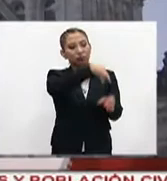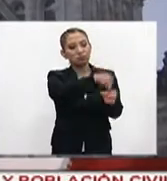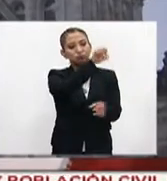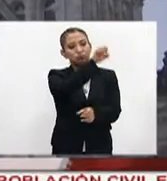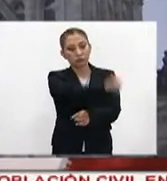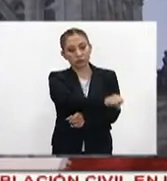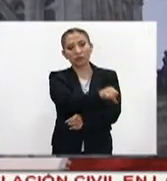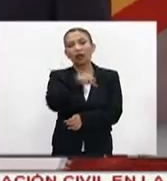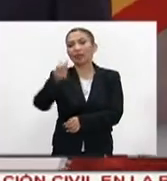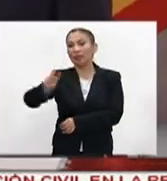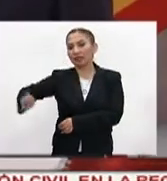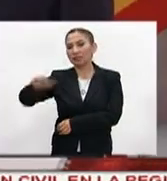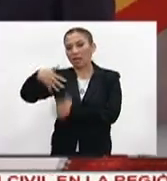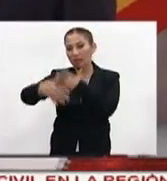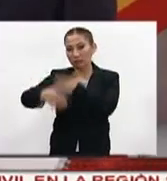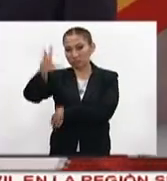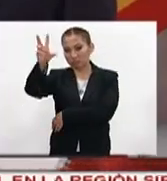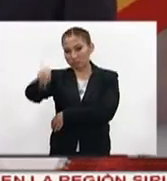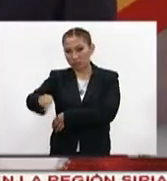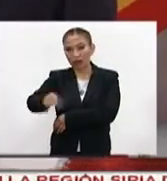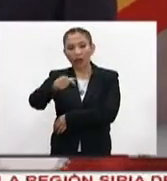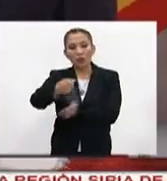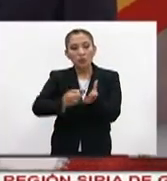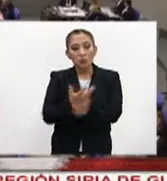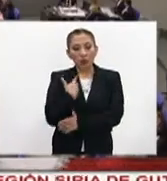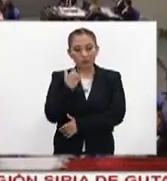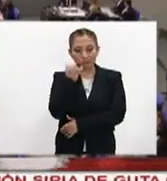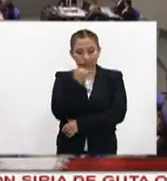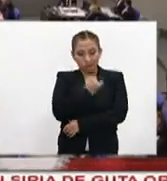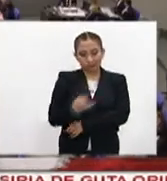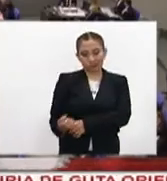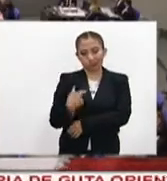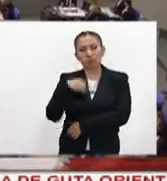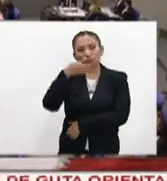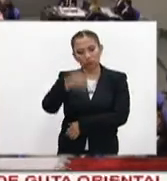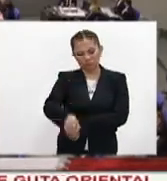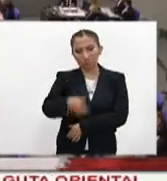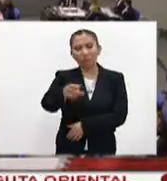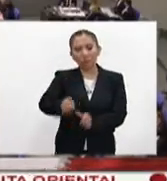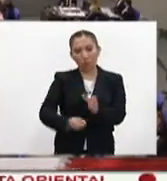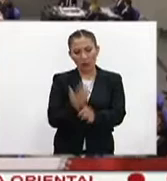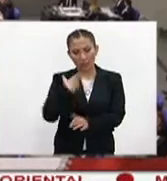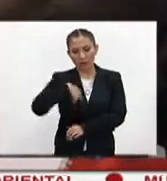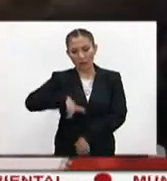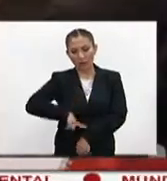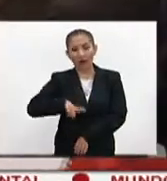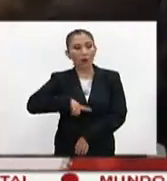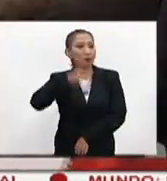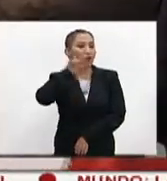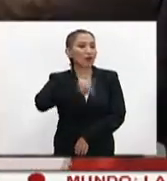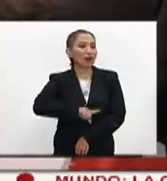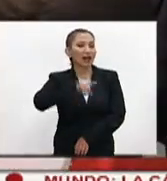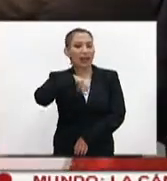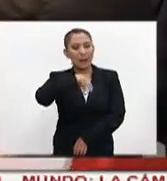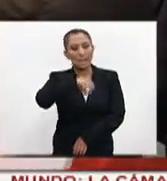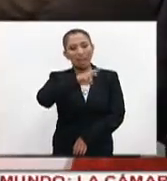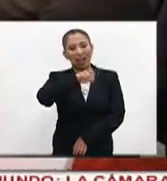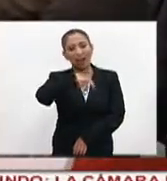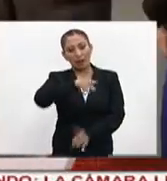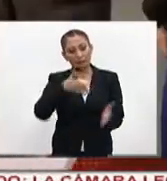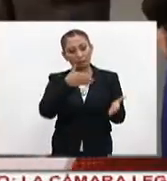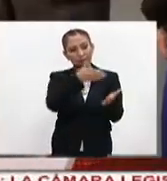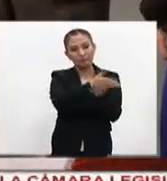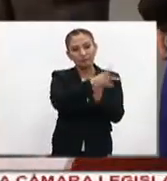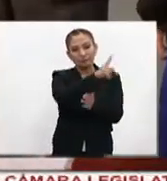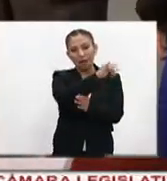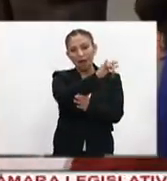votos a favor, 315 en contra y 9 abstenciones, aprobaron la reelección. La canciller alemana acudió al Palacio de